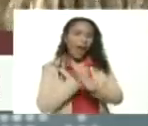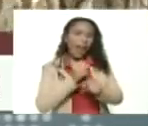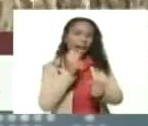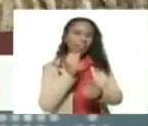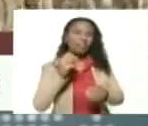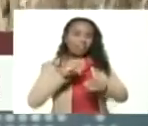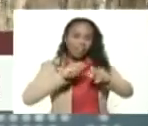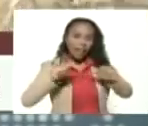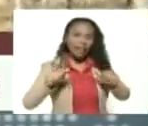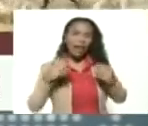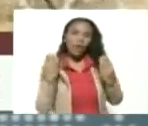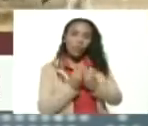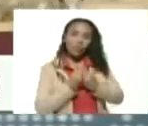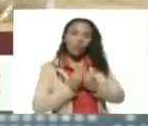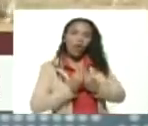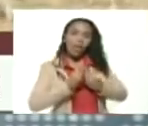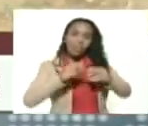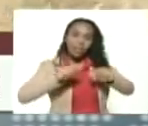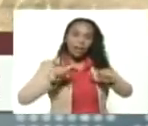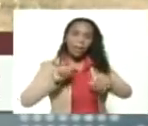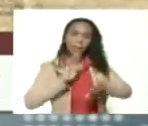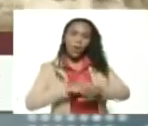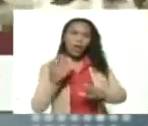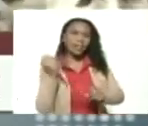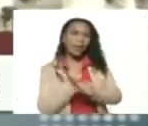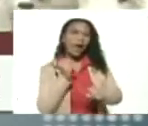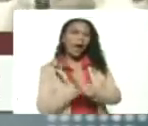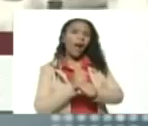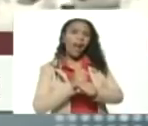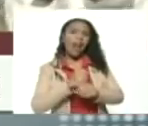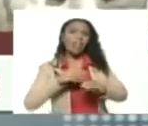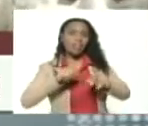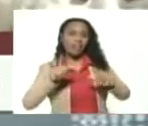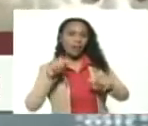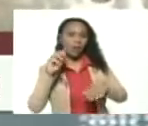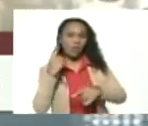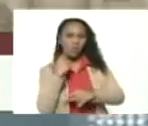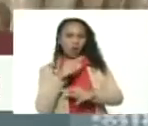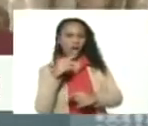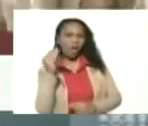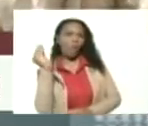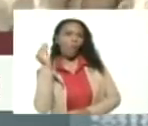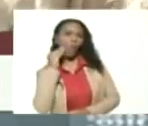tierra y con la tierra. Ah, porque el que trabajaba en la tierra lo veían como un pendejo.